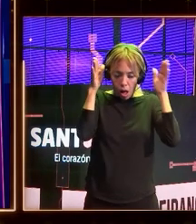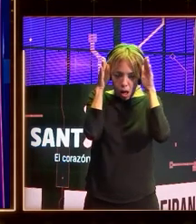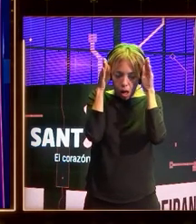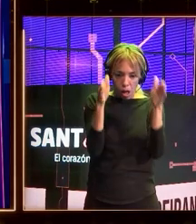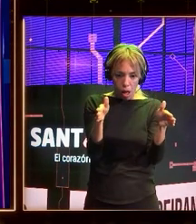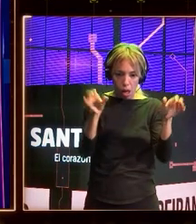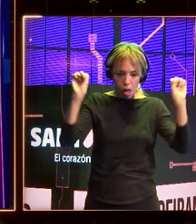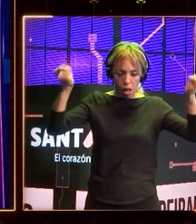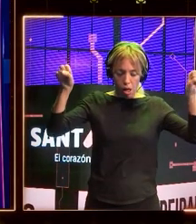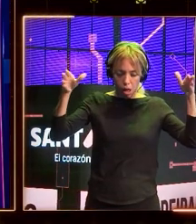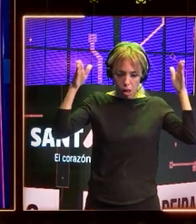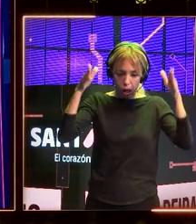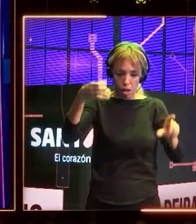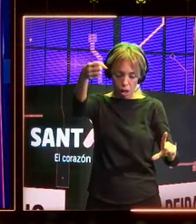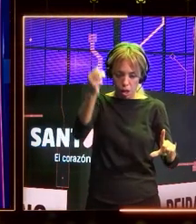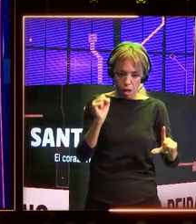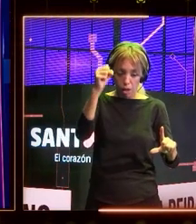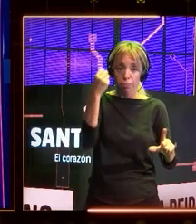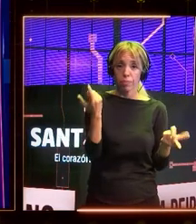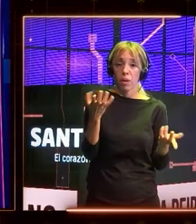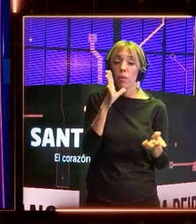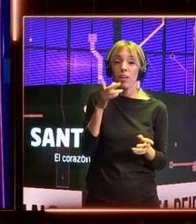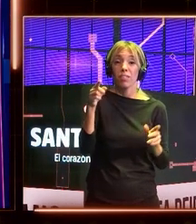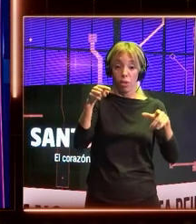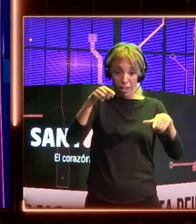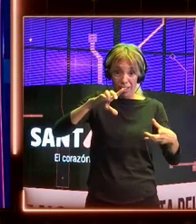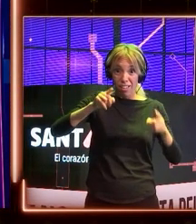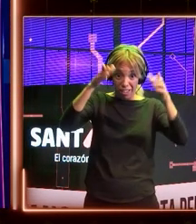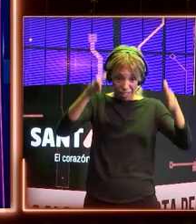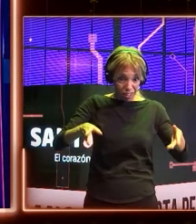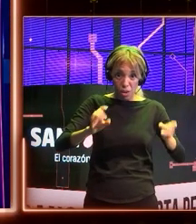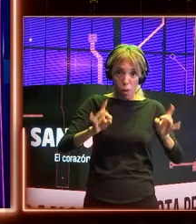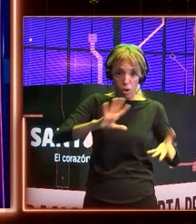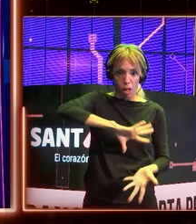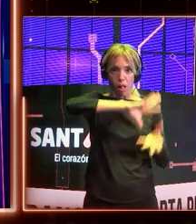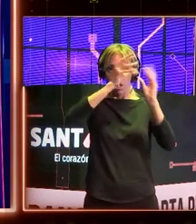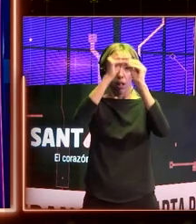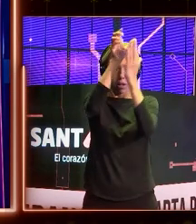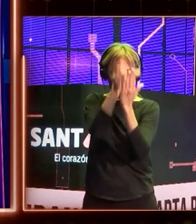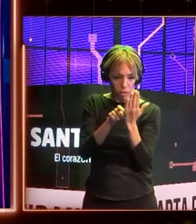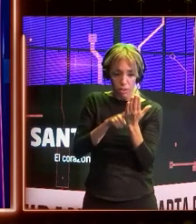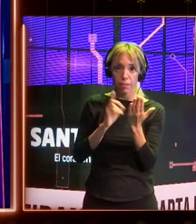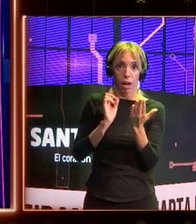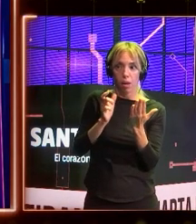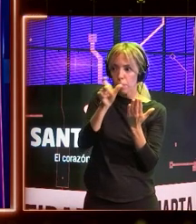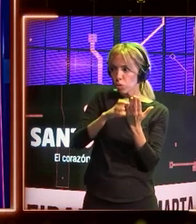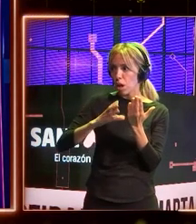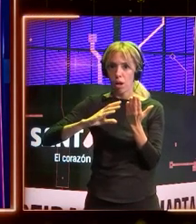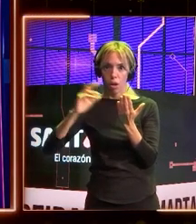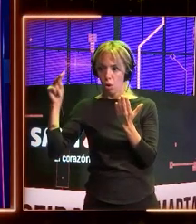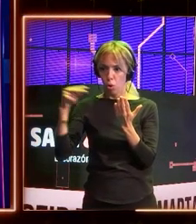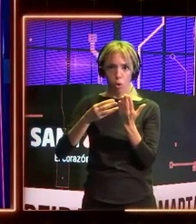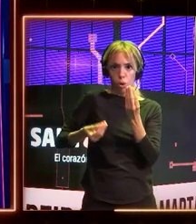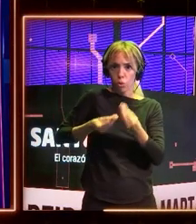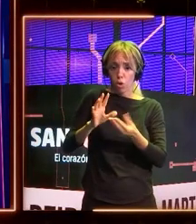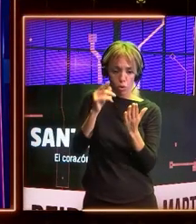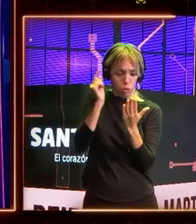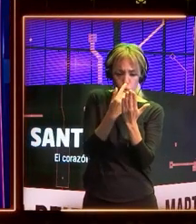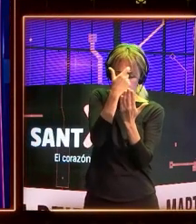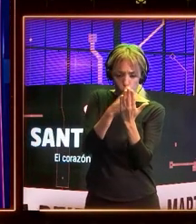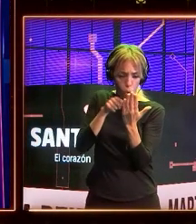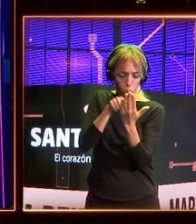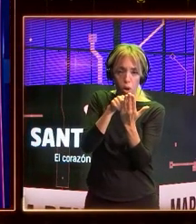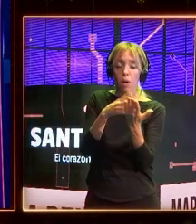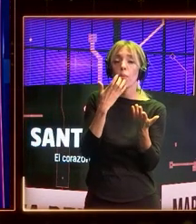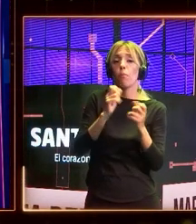y esto es muy fácil cuando haces un dispositivo que es tan pequeño, que no lo puede usar nadie más. Es decir, la televisión puede ser muy adictiva, pero es algo